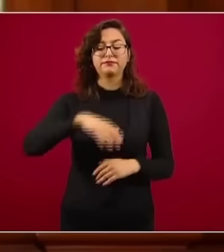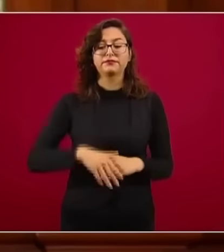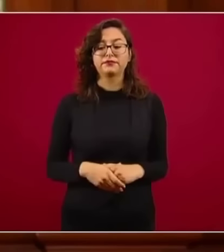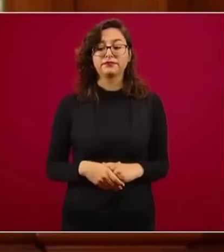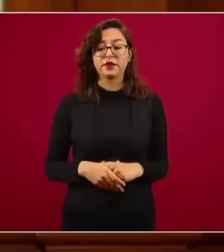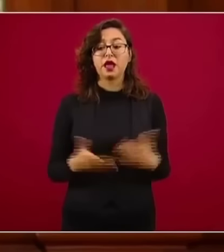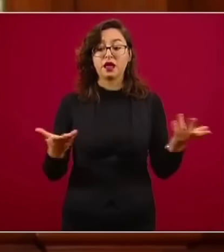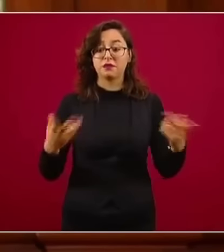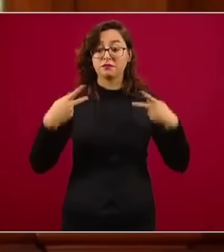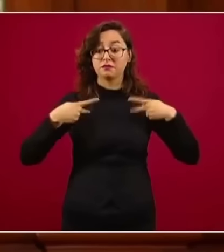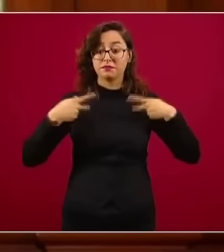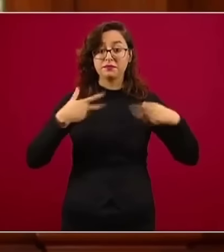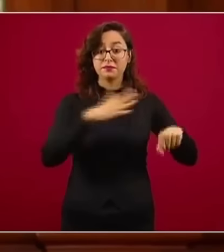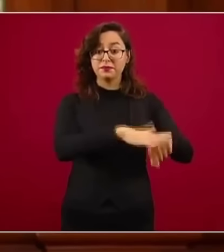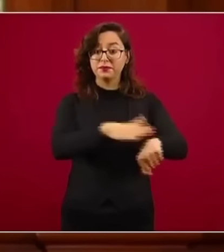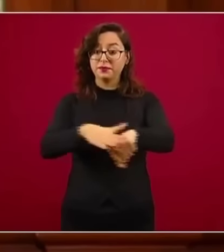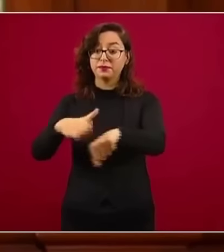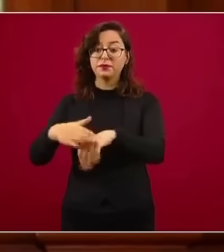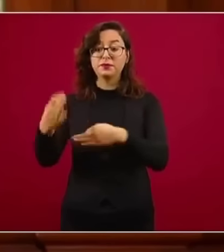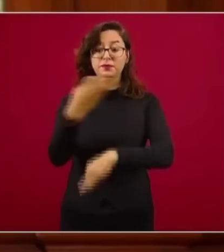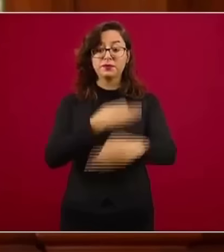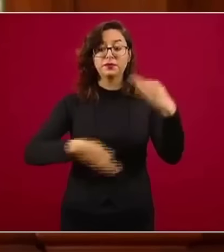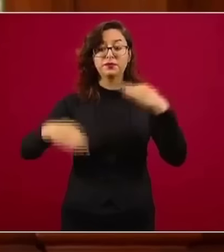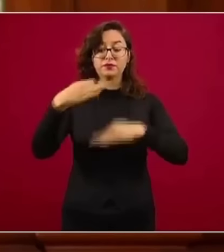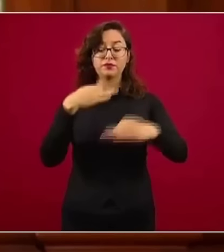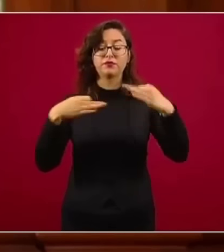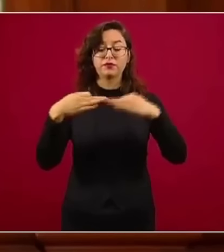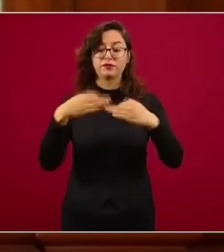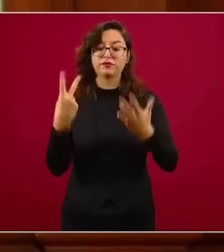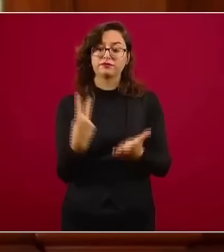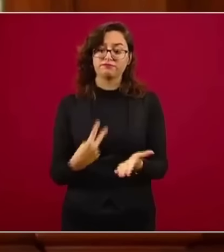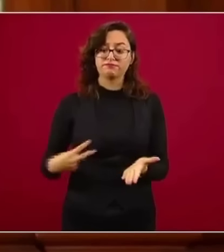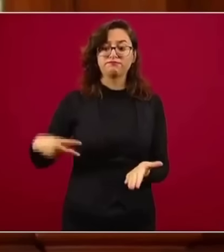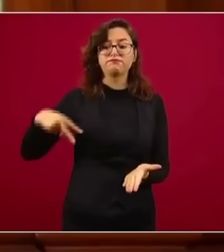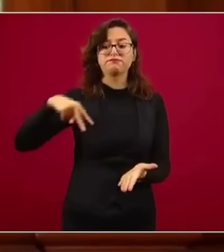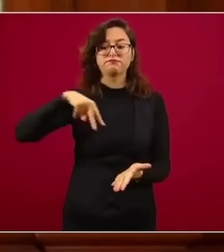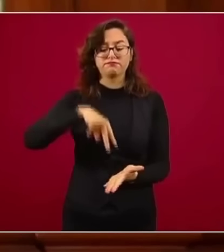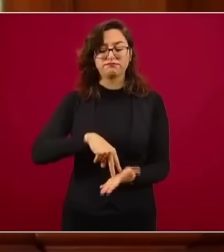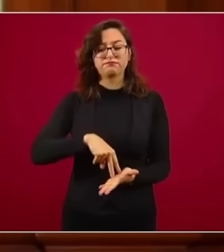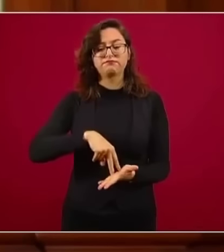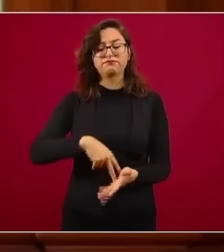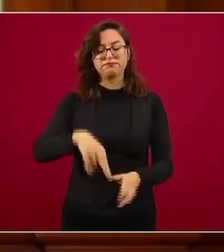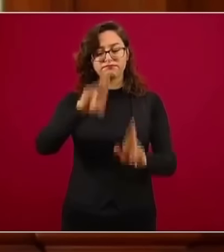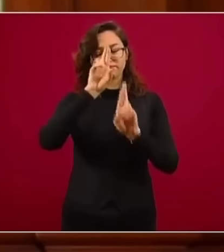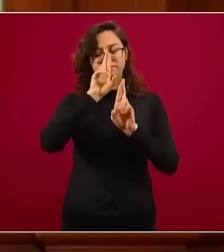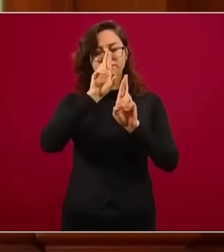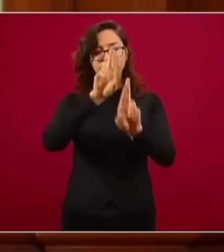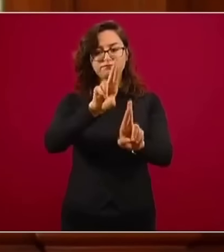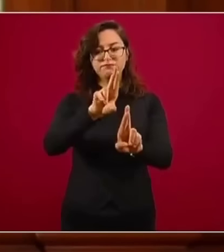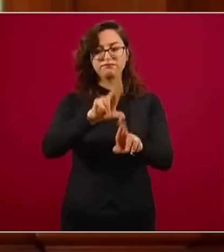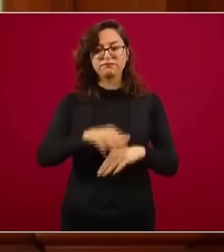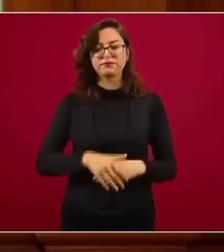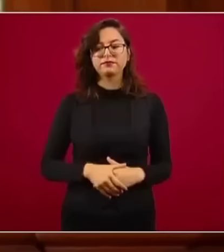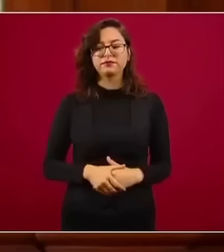que le solicitamos a todas y a todos los asistentes ponernos respetuosamente de pie.